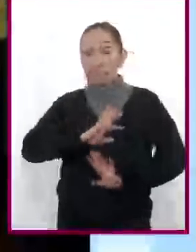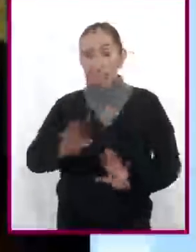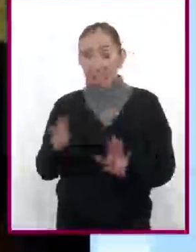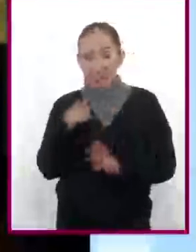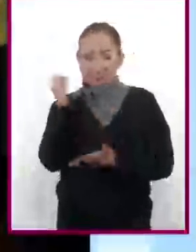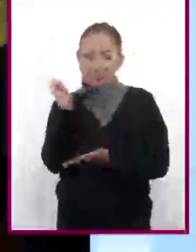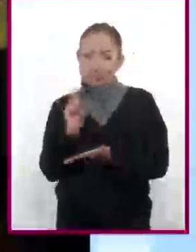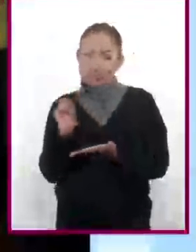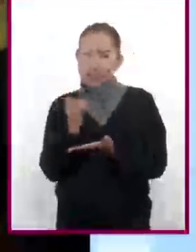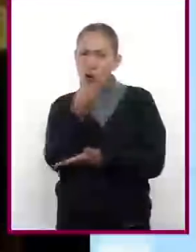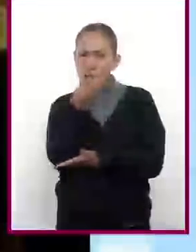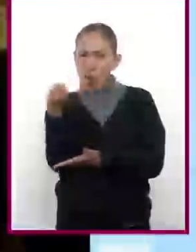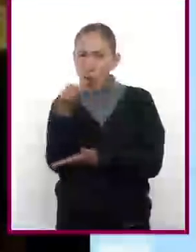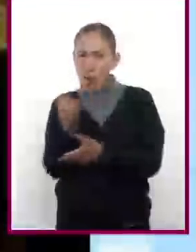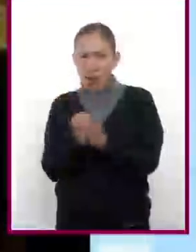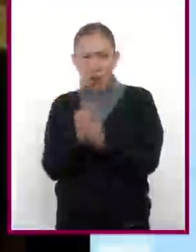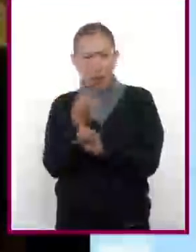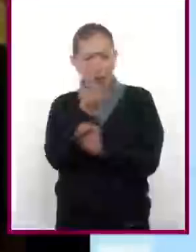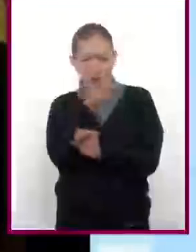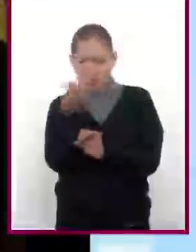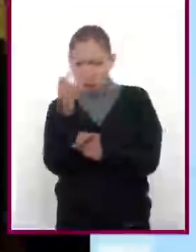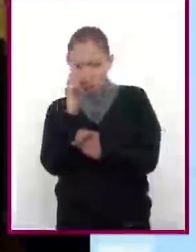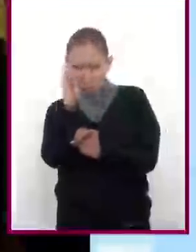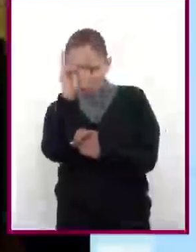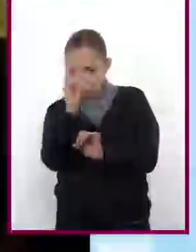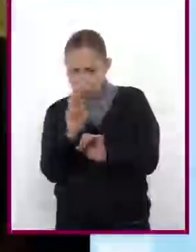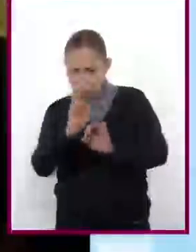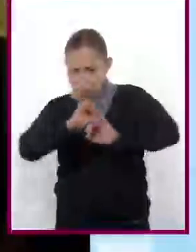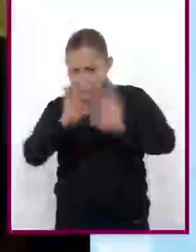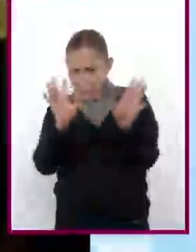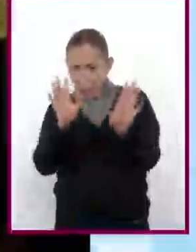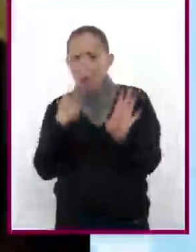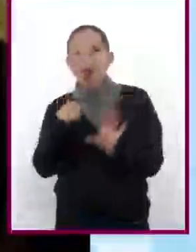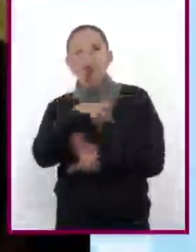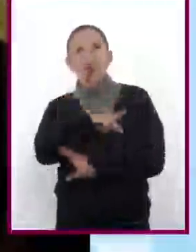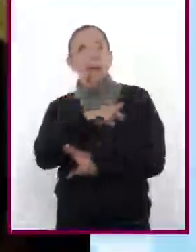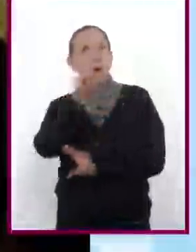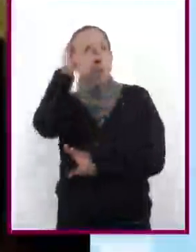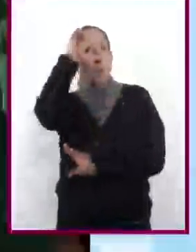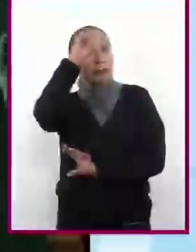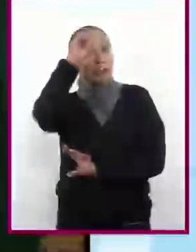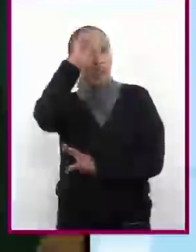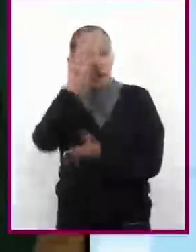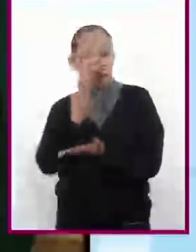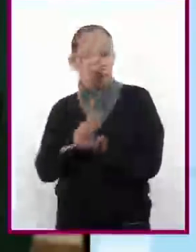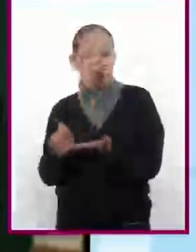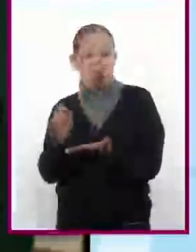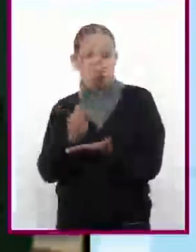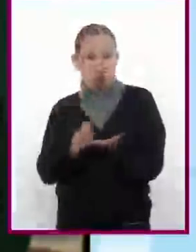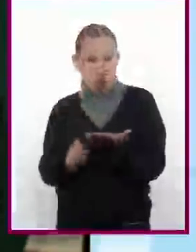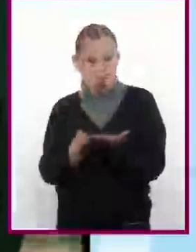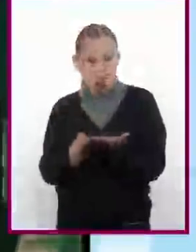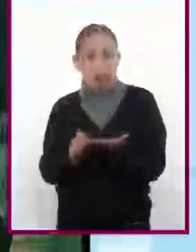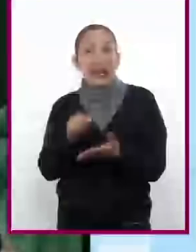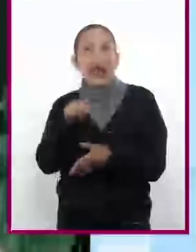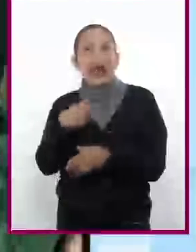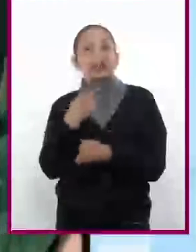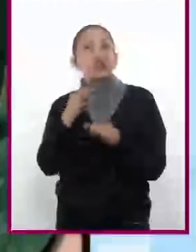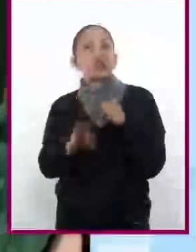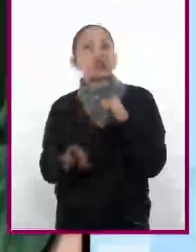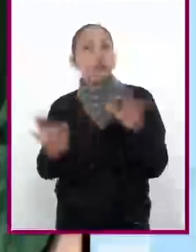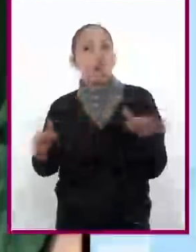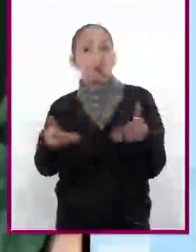de manera organizada la información, es hora de dar nuestro propio punto de vista al respecto. Esas serán